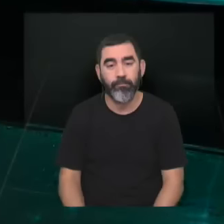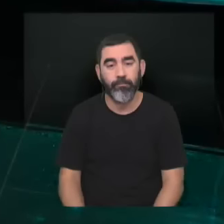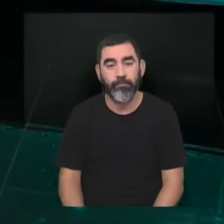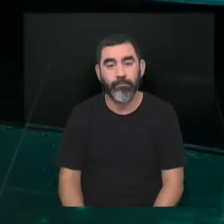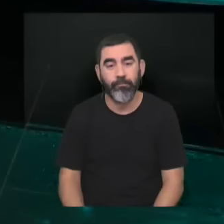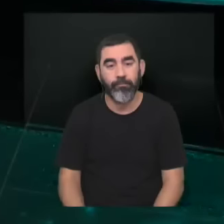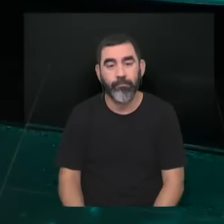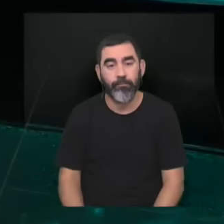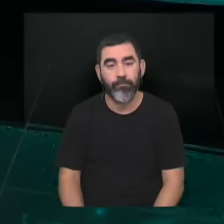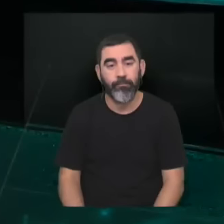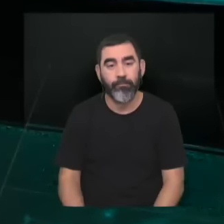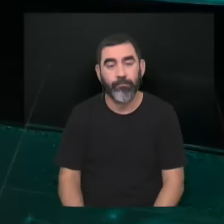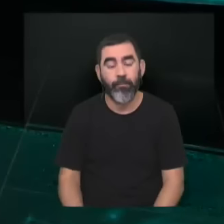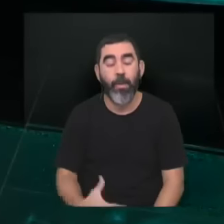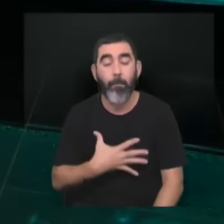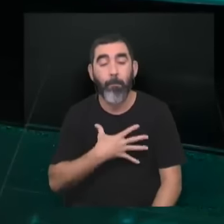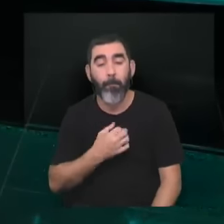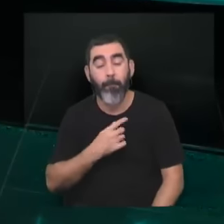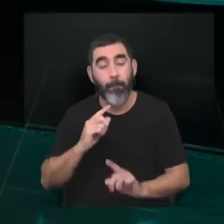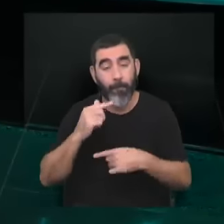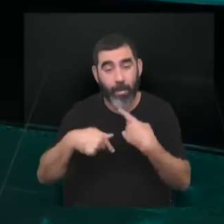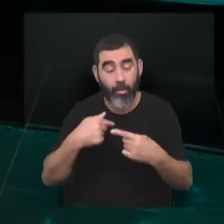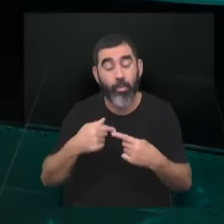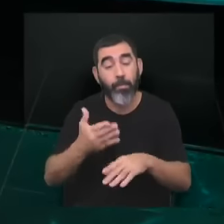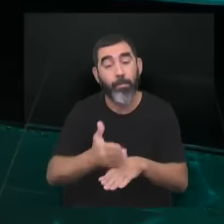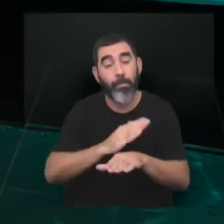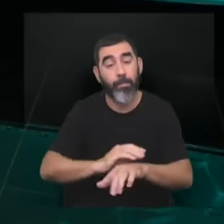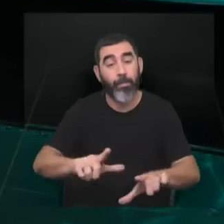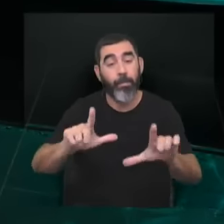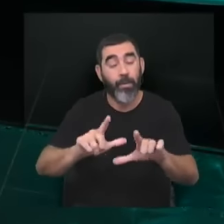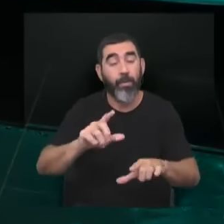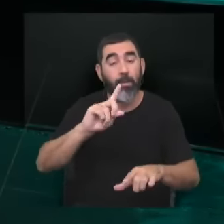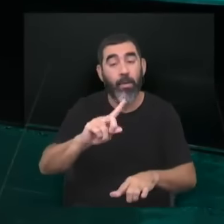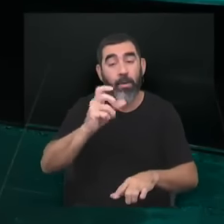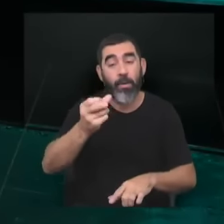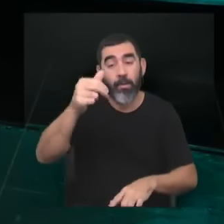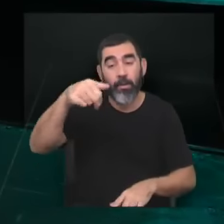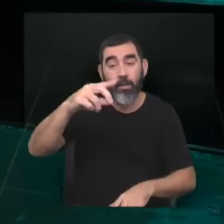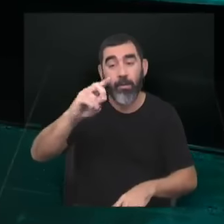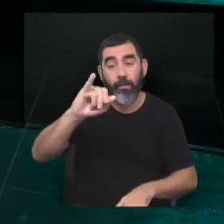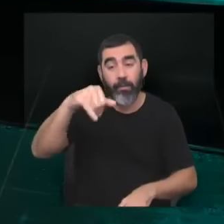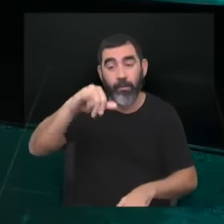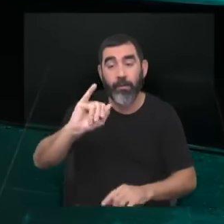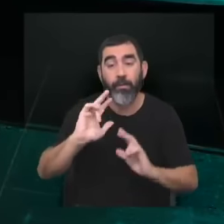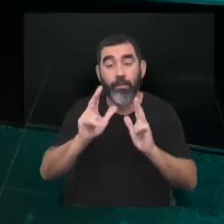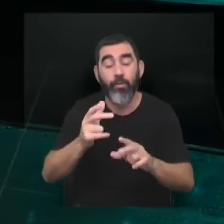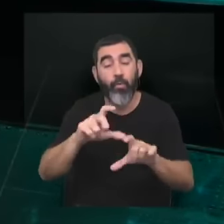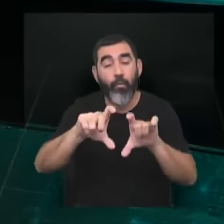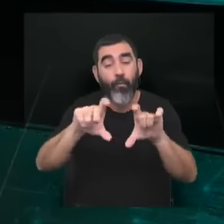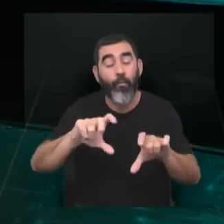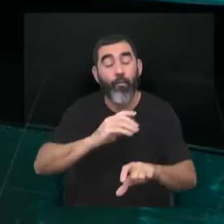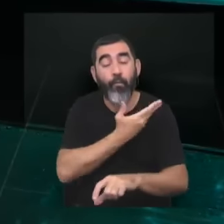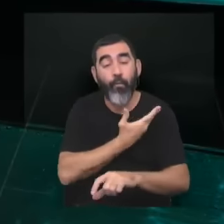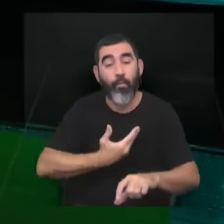y seguimos en el partido nacional porque el precandidato Jorge gandini aseguró que la fórmula presidencial de su partido